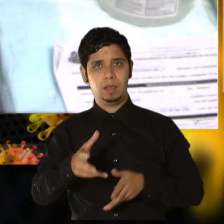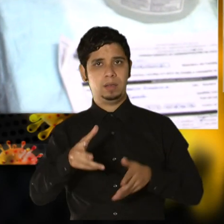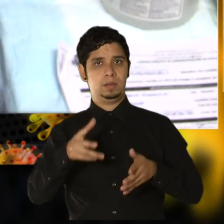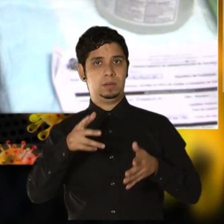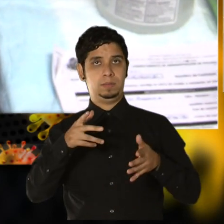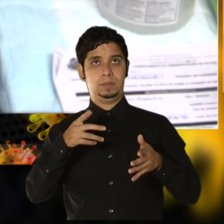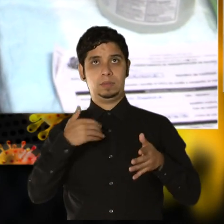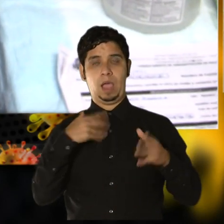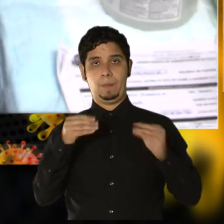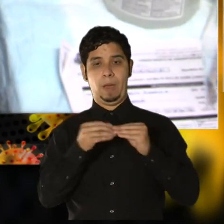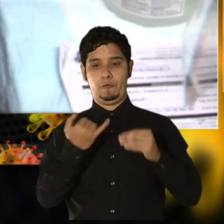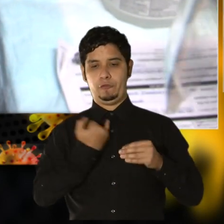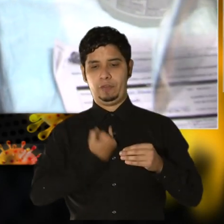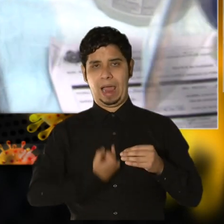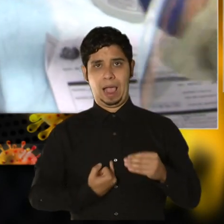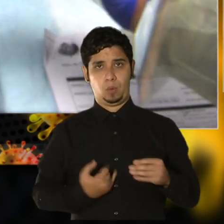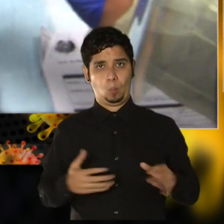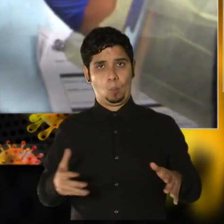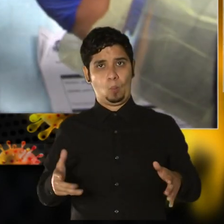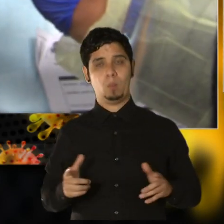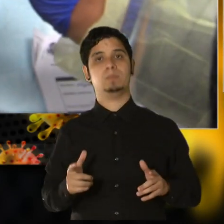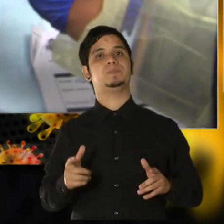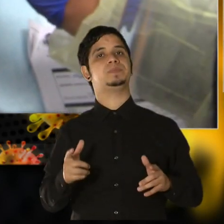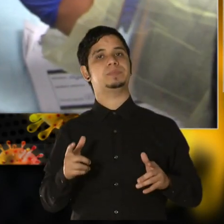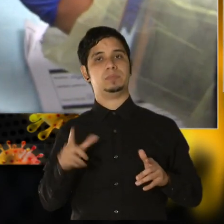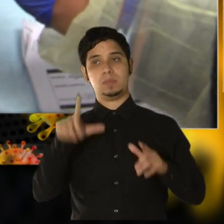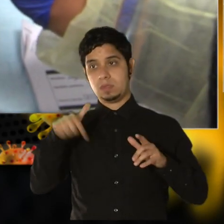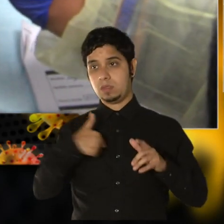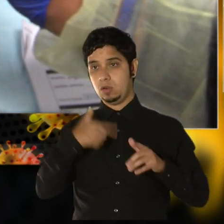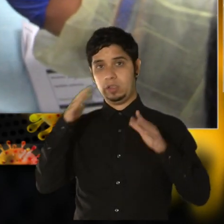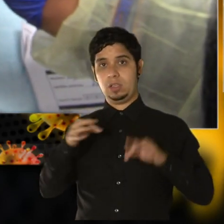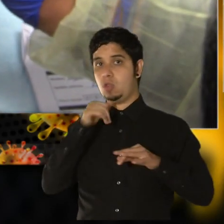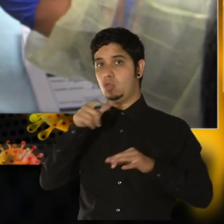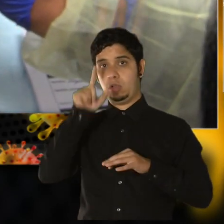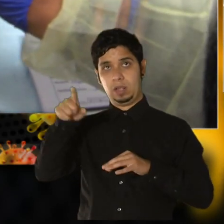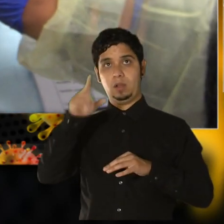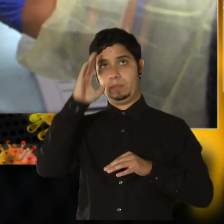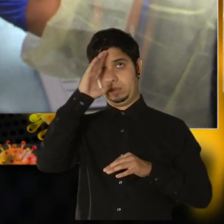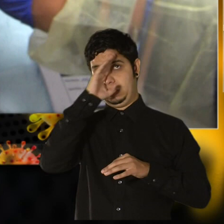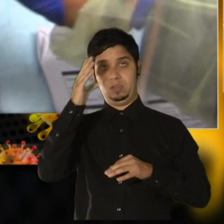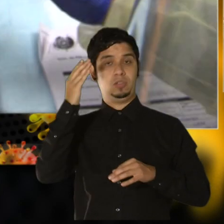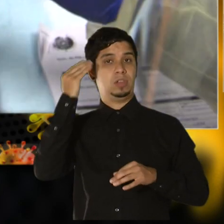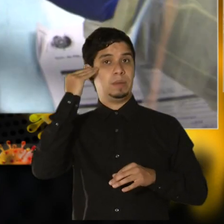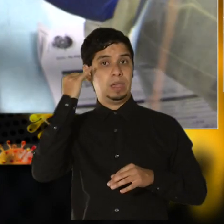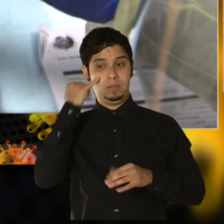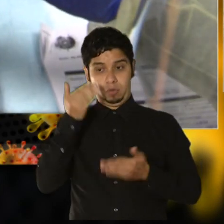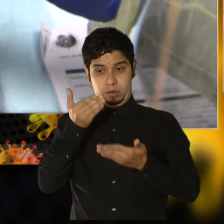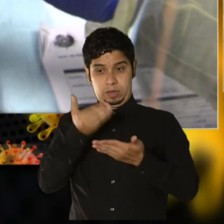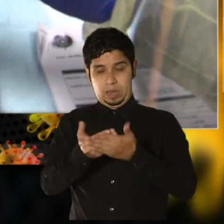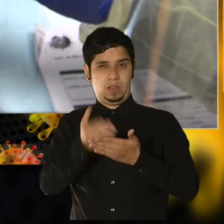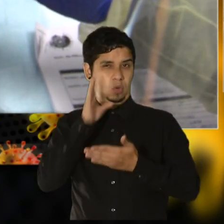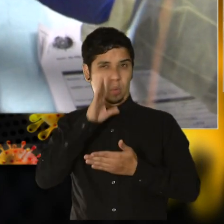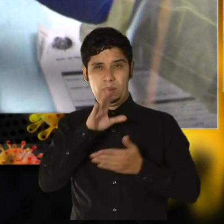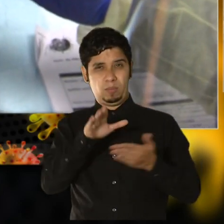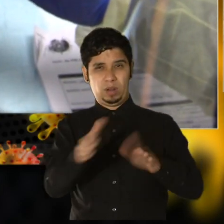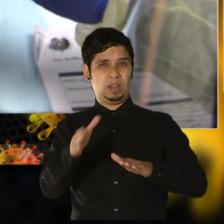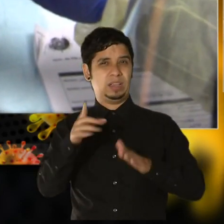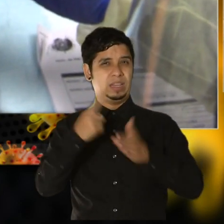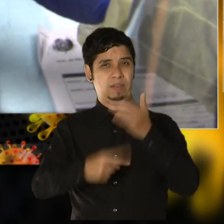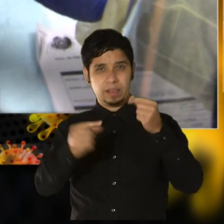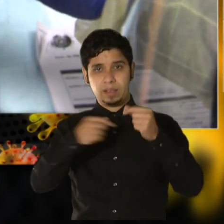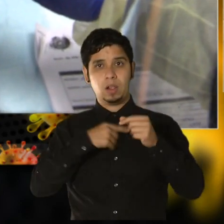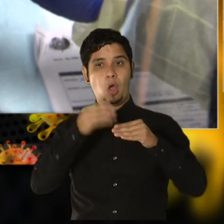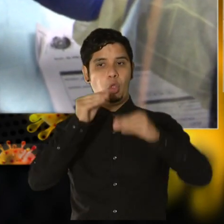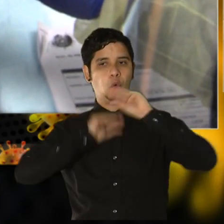a agudizarme más. Yo decidí no ir al hospital porque yo sabía ya que si llegaba iba a fallecer, me iban a entubar, iba a